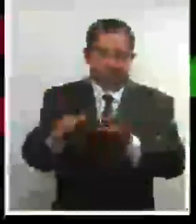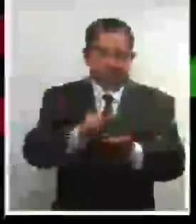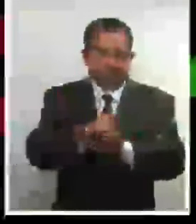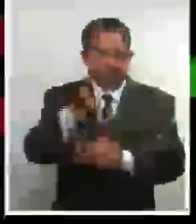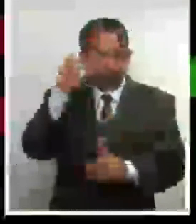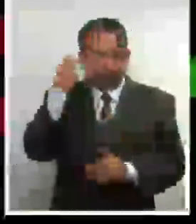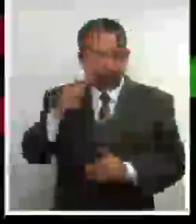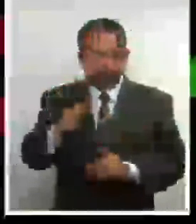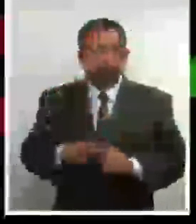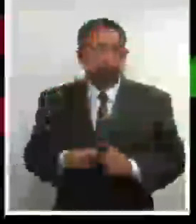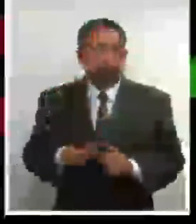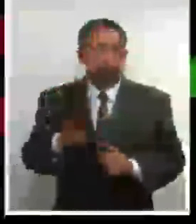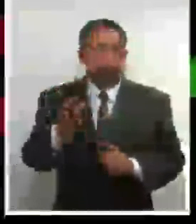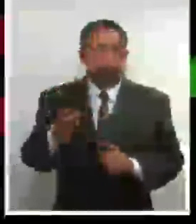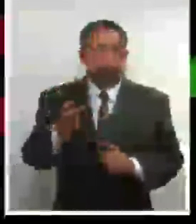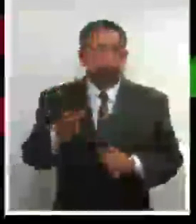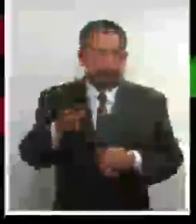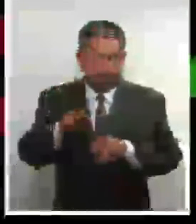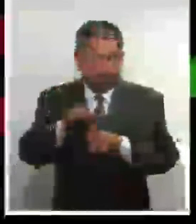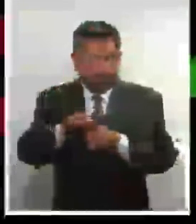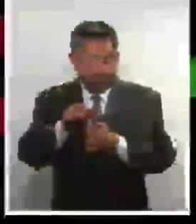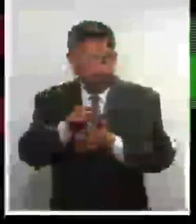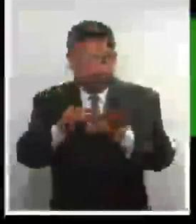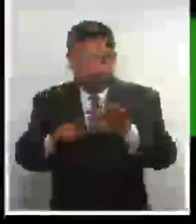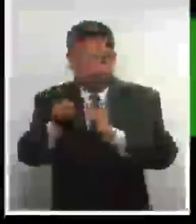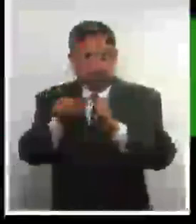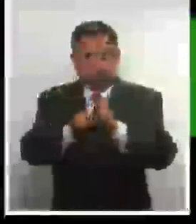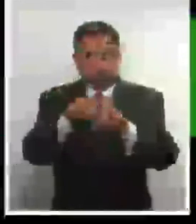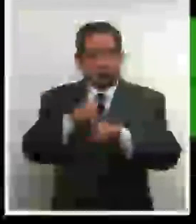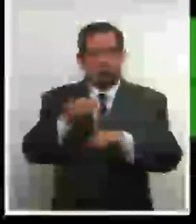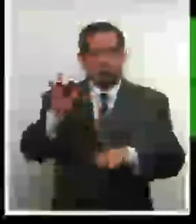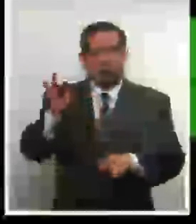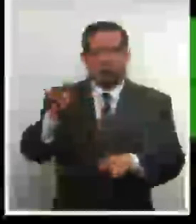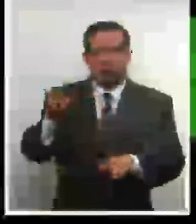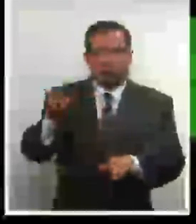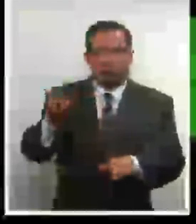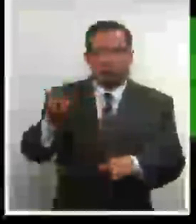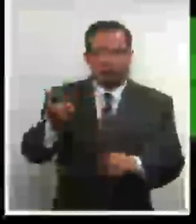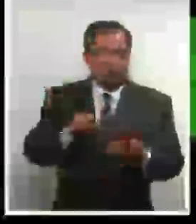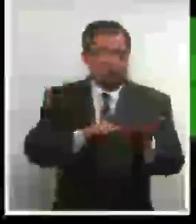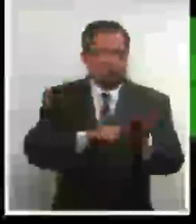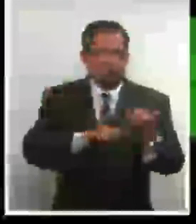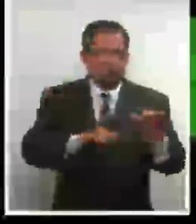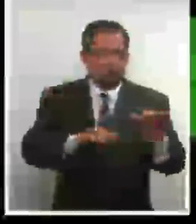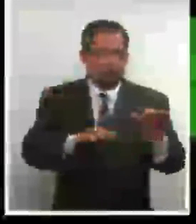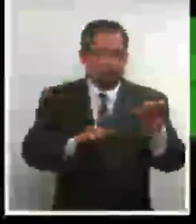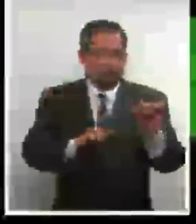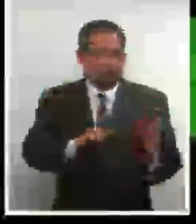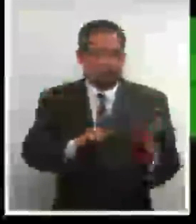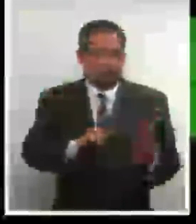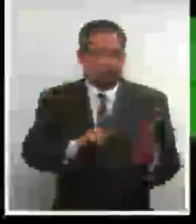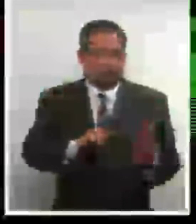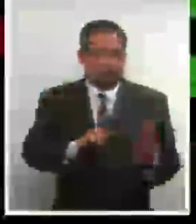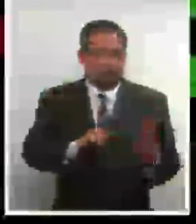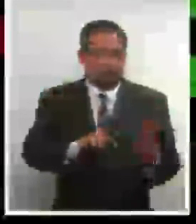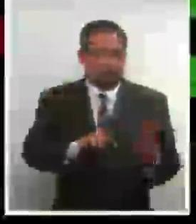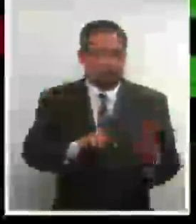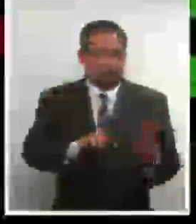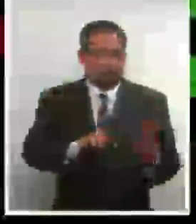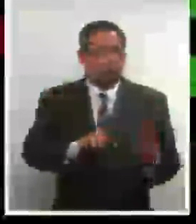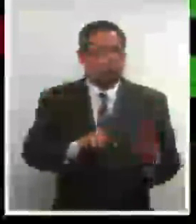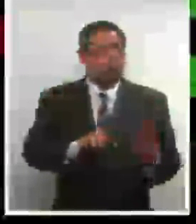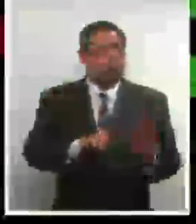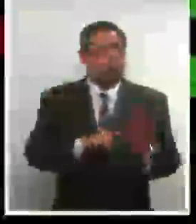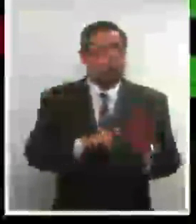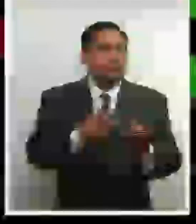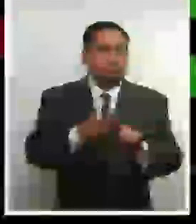de la Ciudad de México, en donde se está votando este artículo 49, apartado A y B, en sus